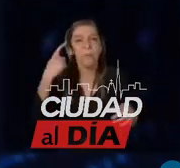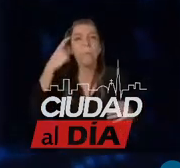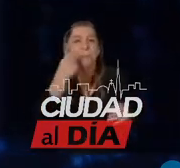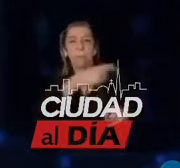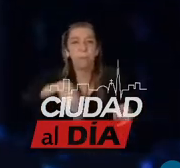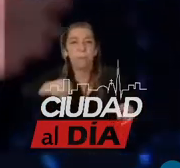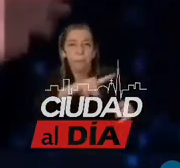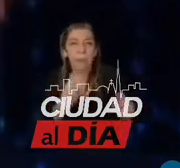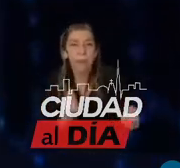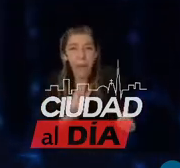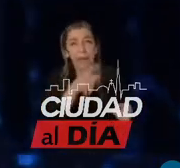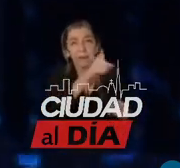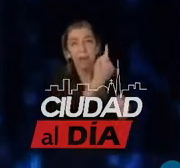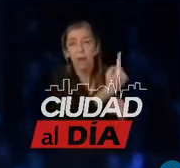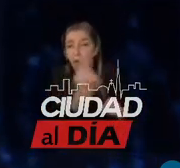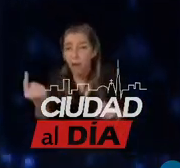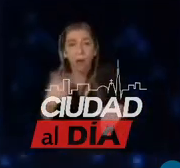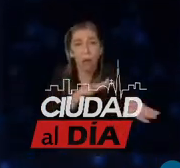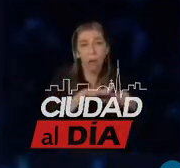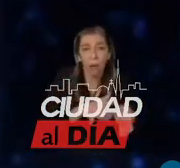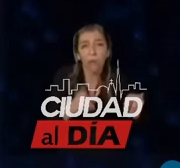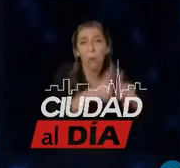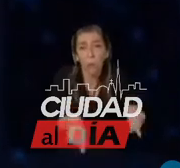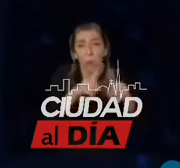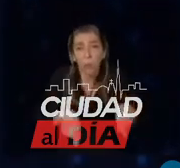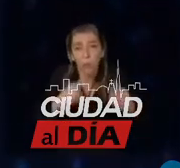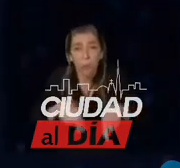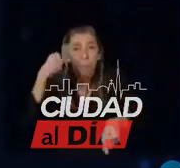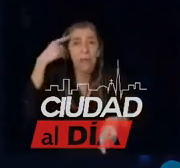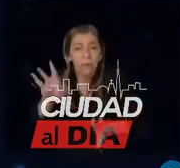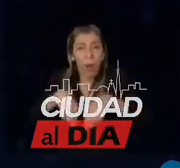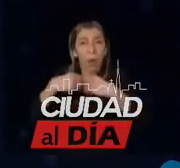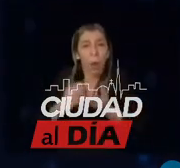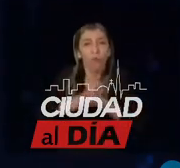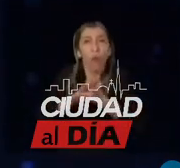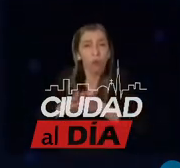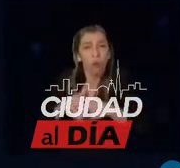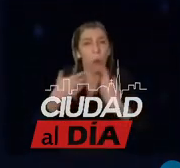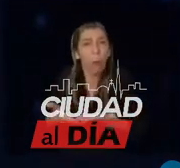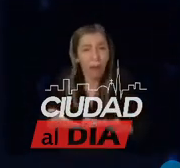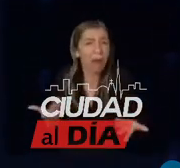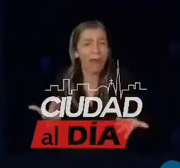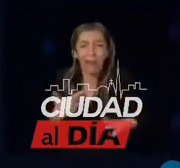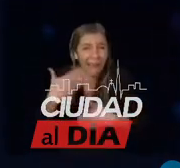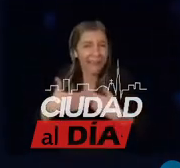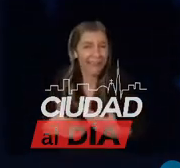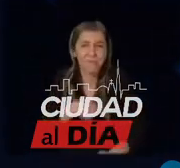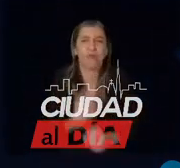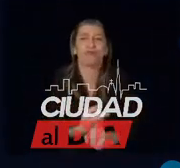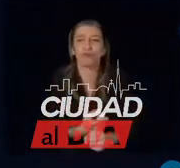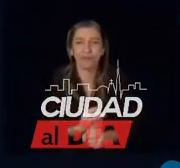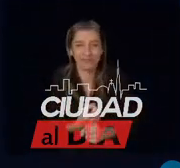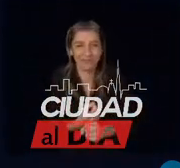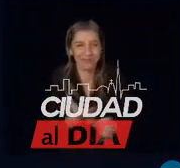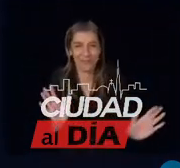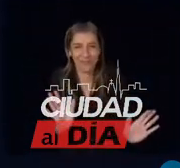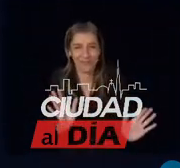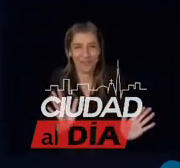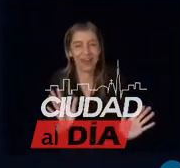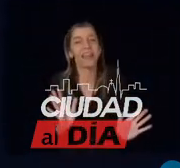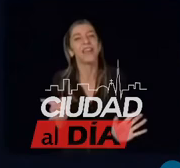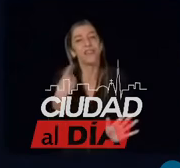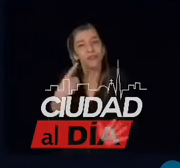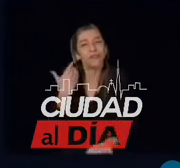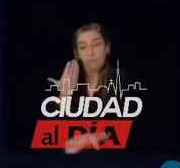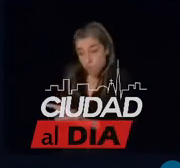distintos haciendo siempre lo mismo nosotros lo que venimos a proponer es el modelo de la Libertad en aquellos países que son